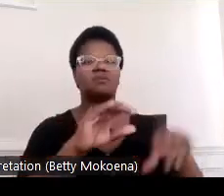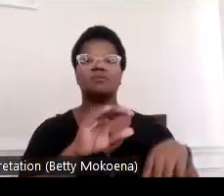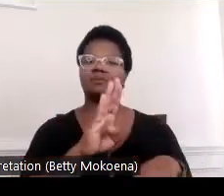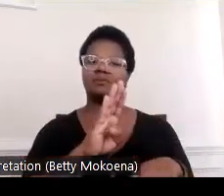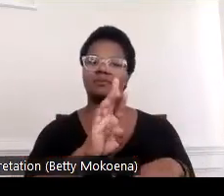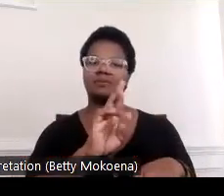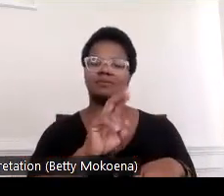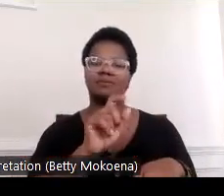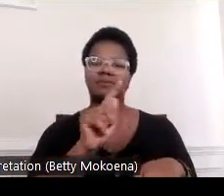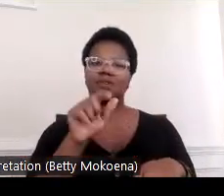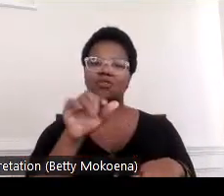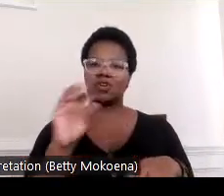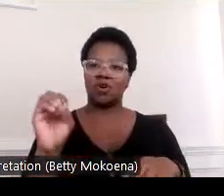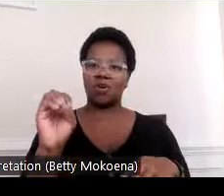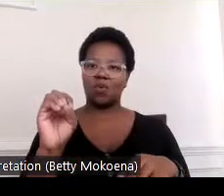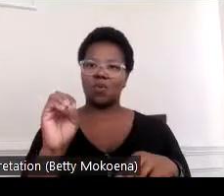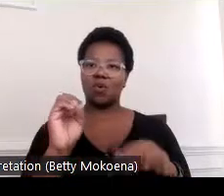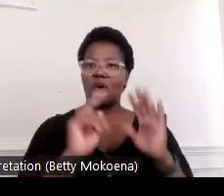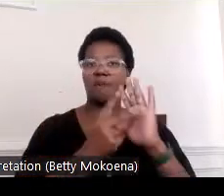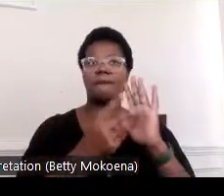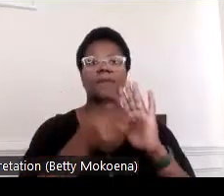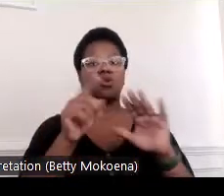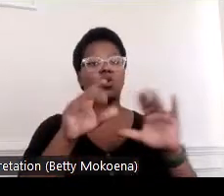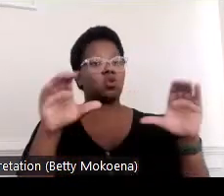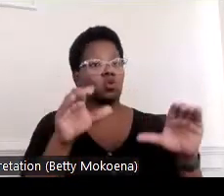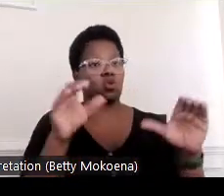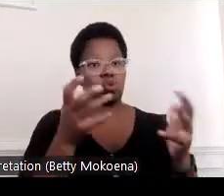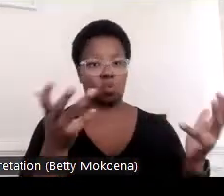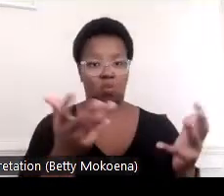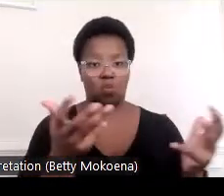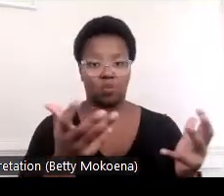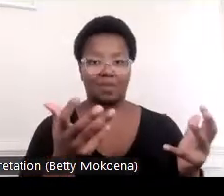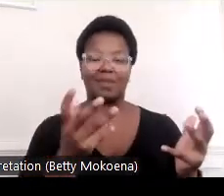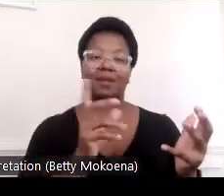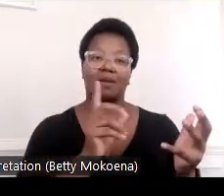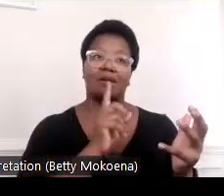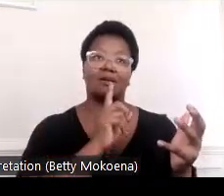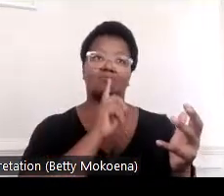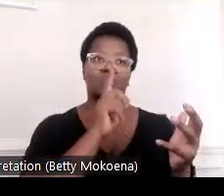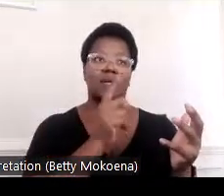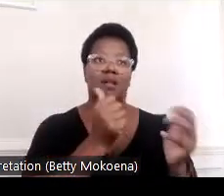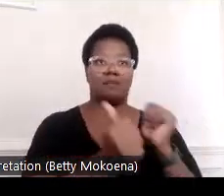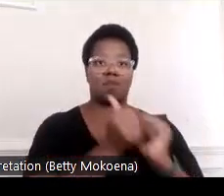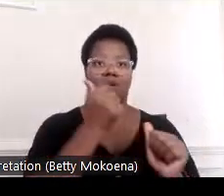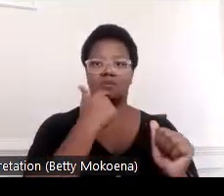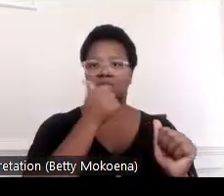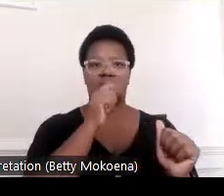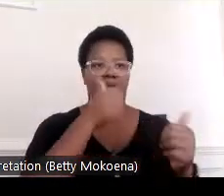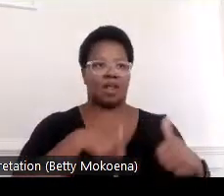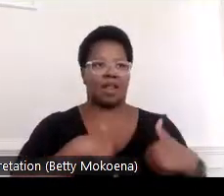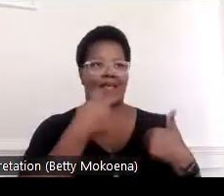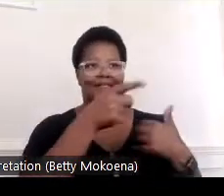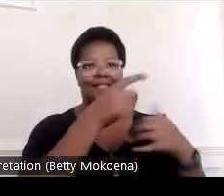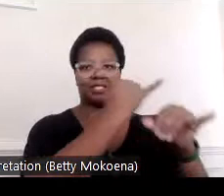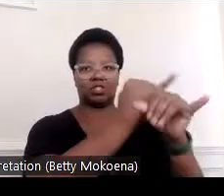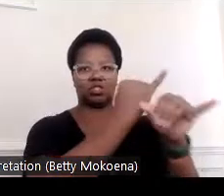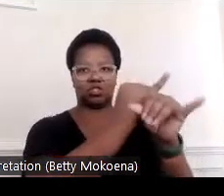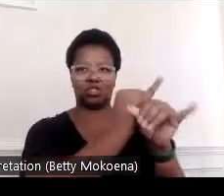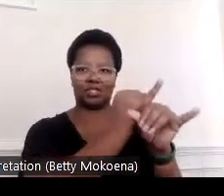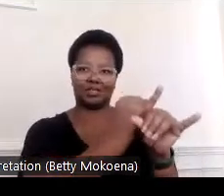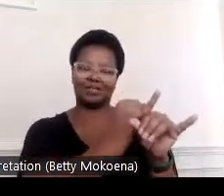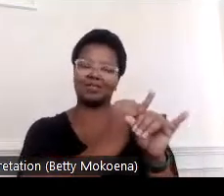que si aún no se le antoja un burrito si es que puede salir para comprar una verdad Y eso básicamente